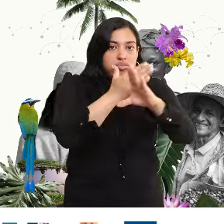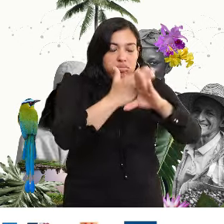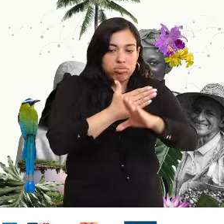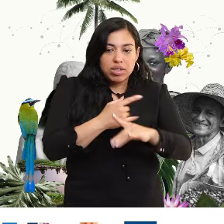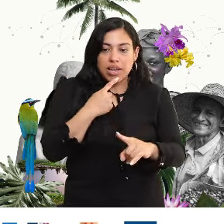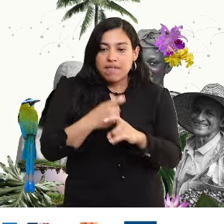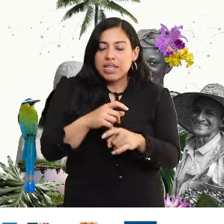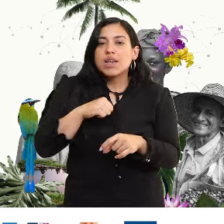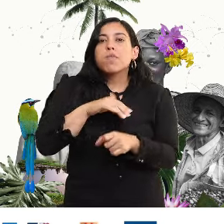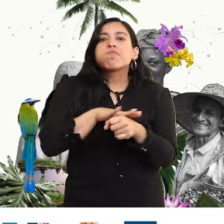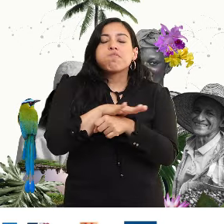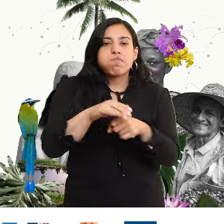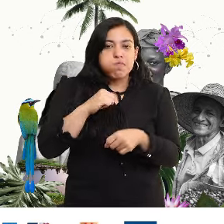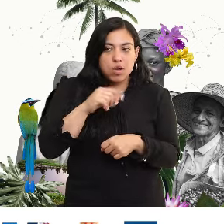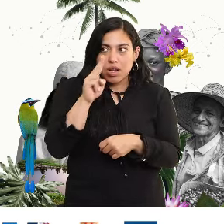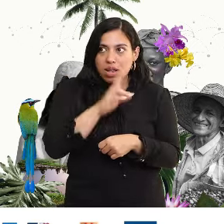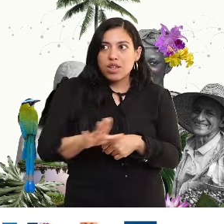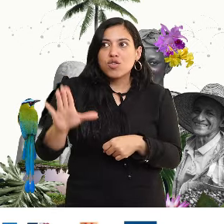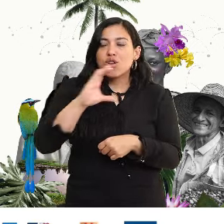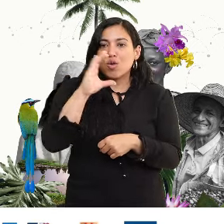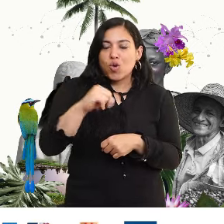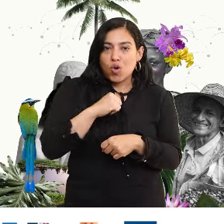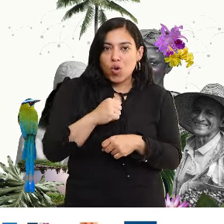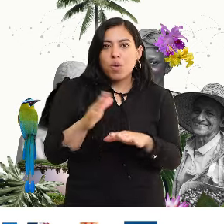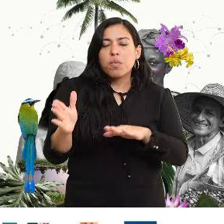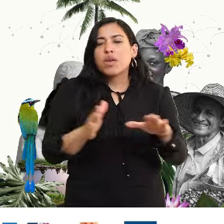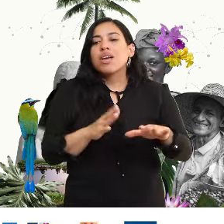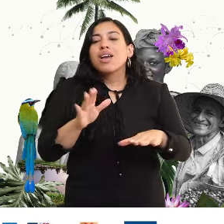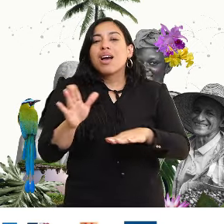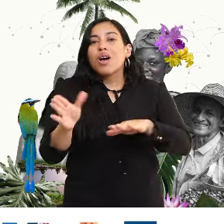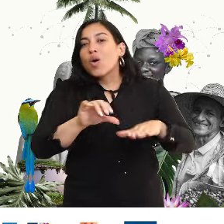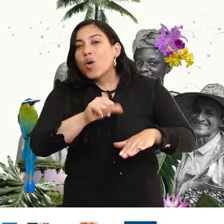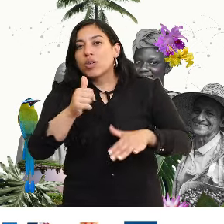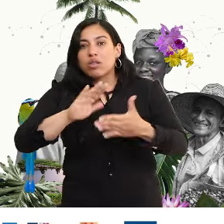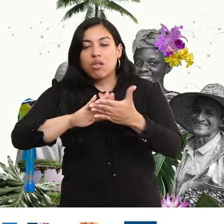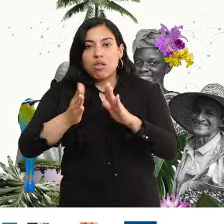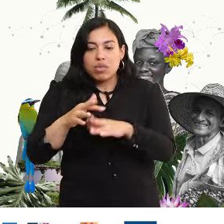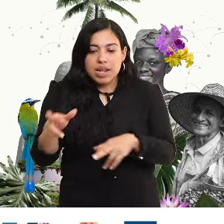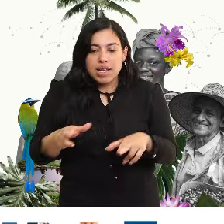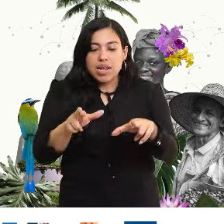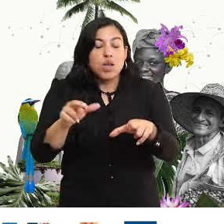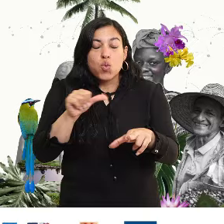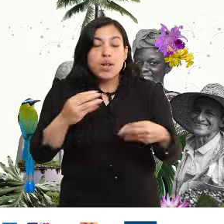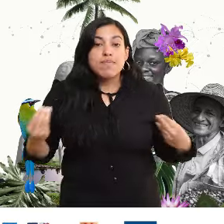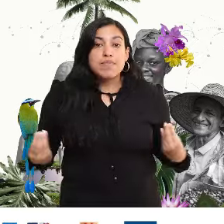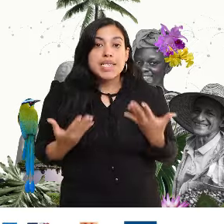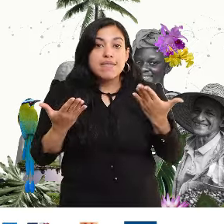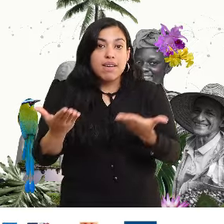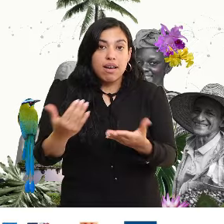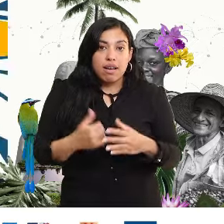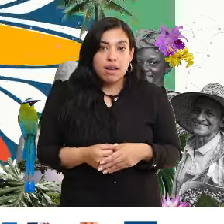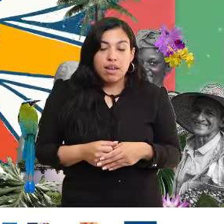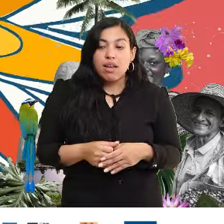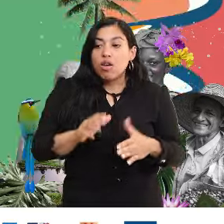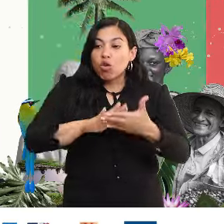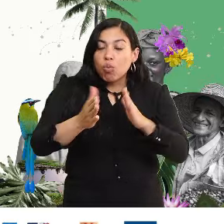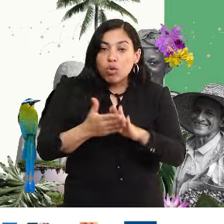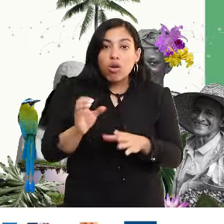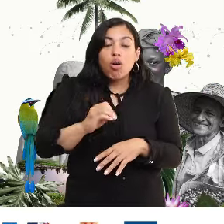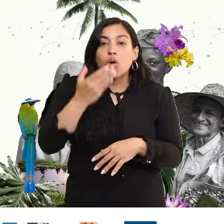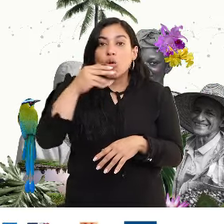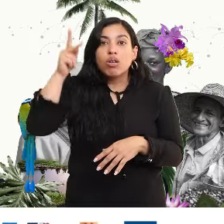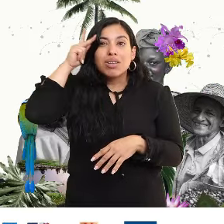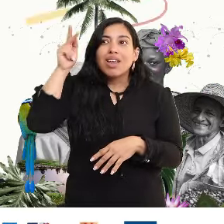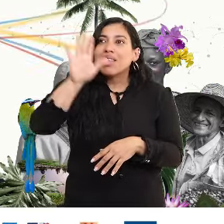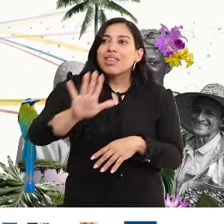complejo que ha tenido que vivir nuestro país. Para las comunidades, el río es vida. Para las comunidades, para los pueblos indígenas de la